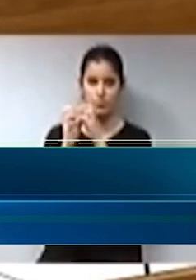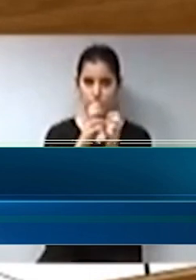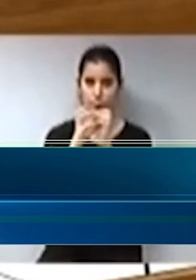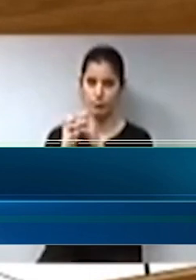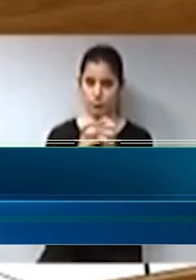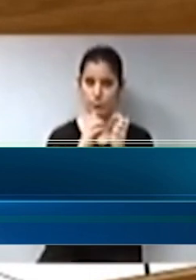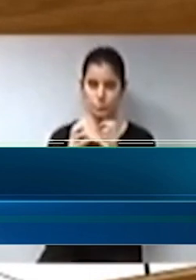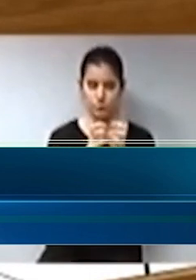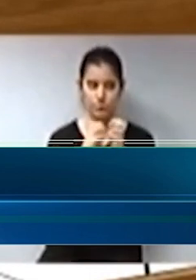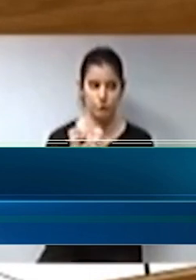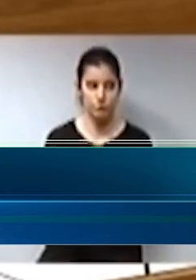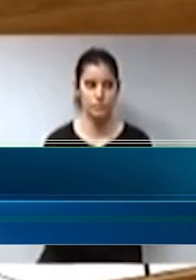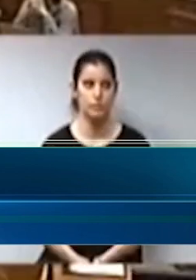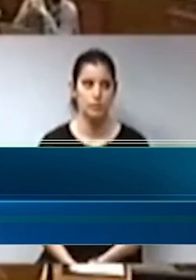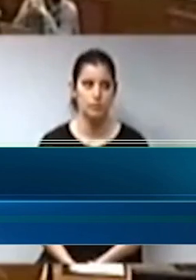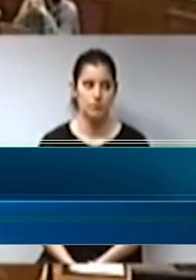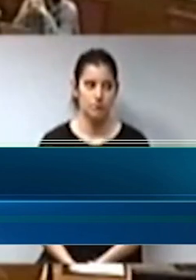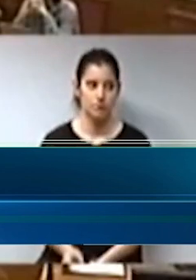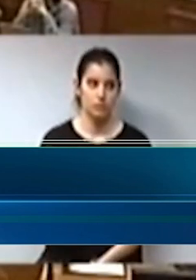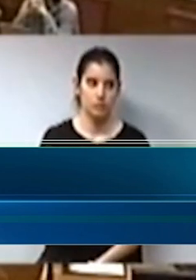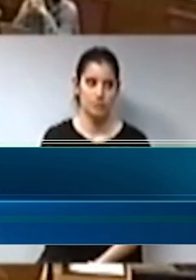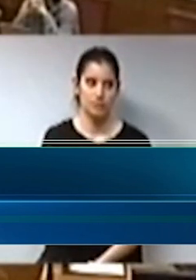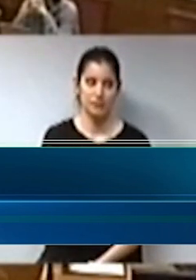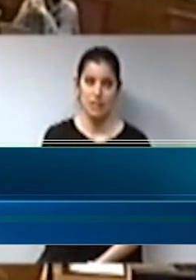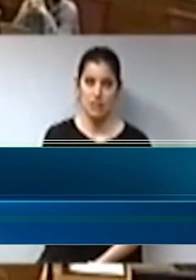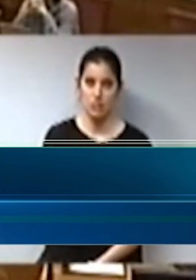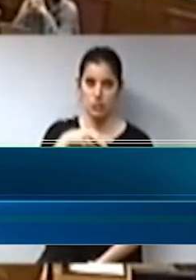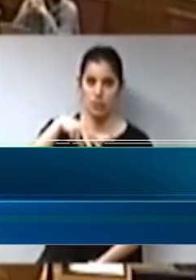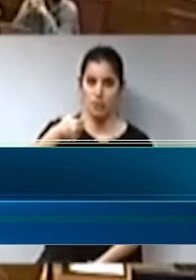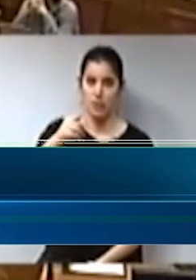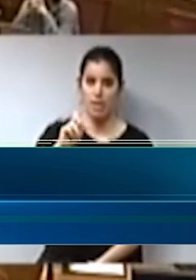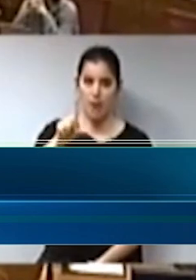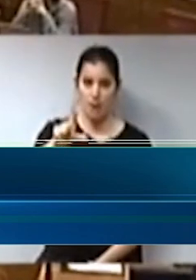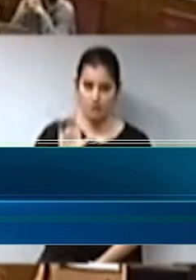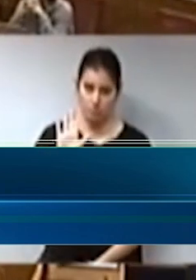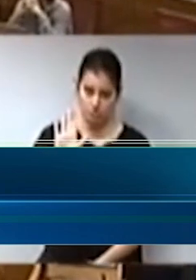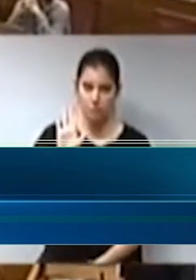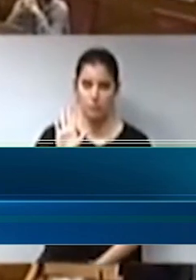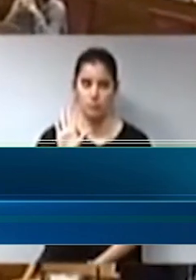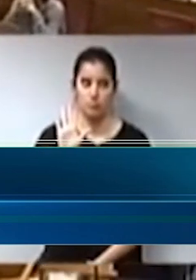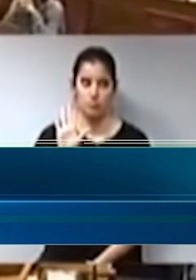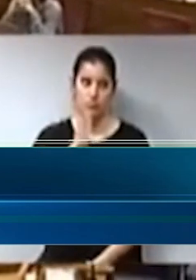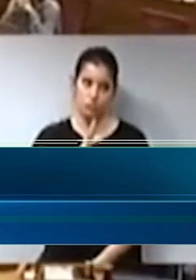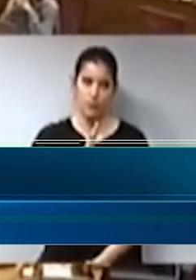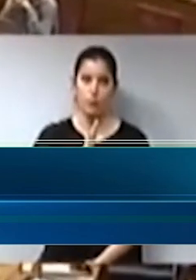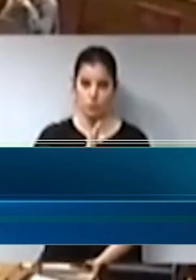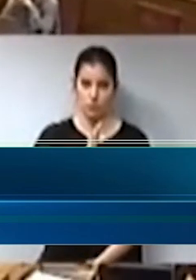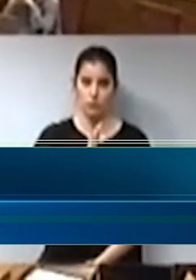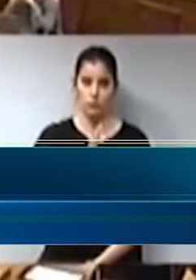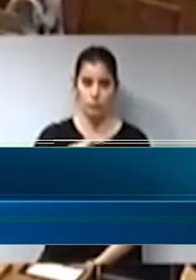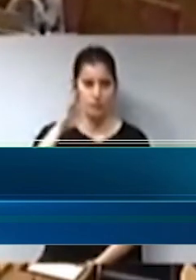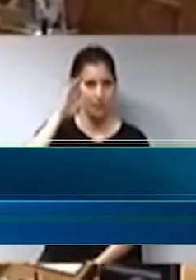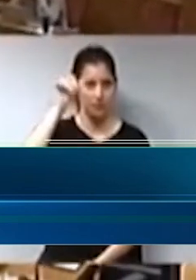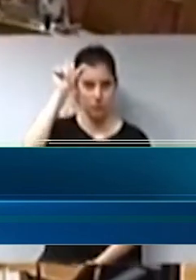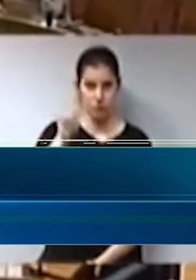de 2023, ojo, legislatura que viene, pero traslado el problema a los ayuntamientos. Y dices, claro, pues eso es una